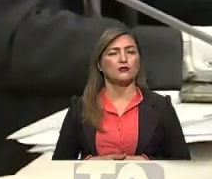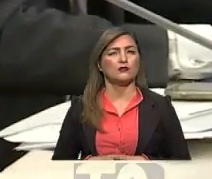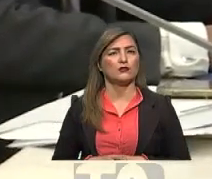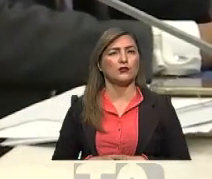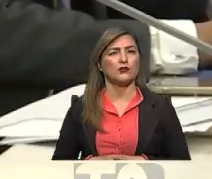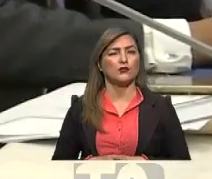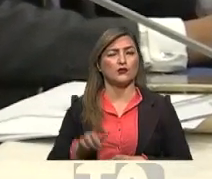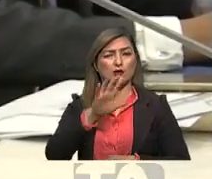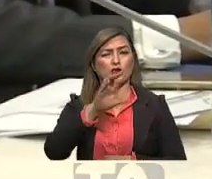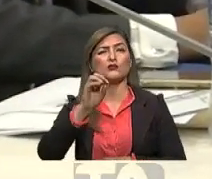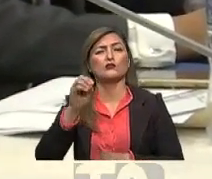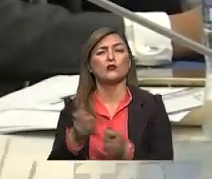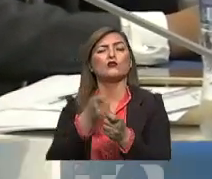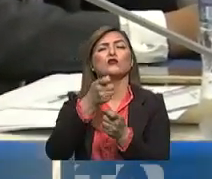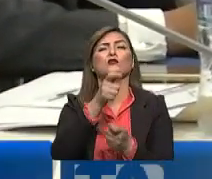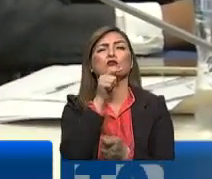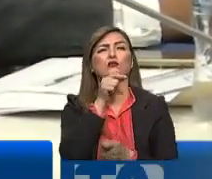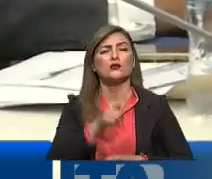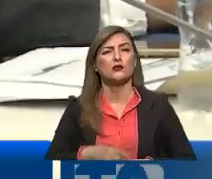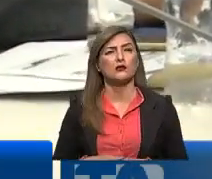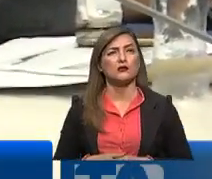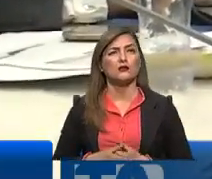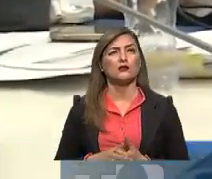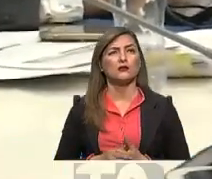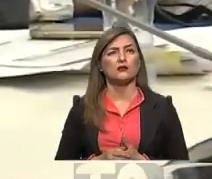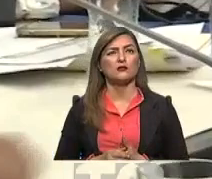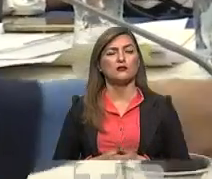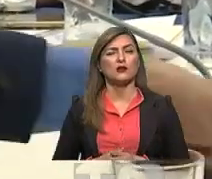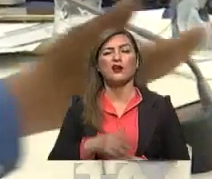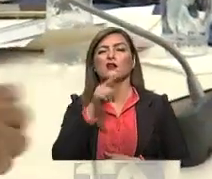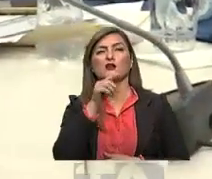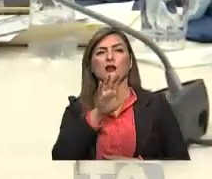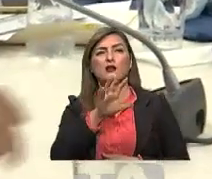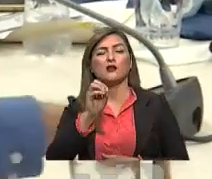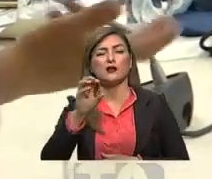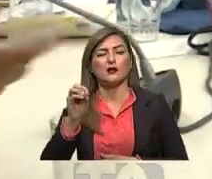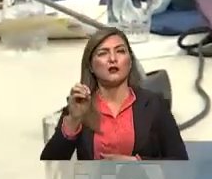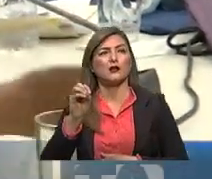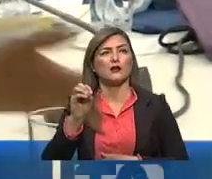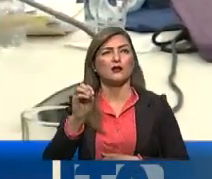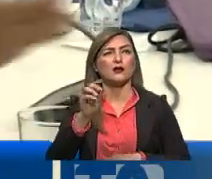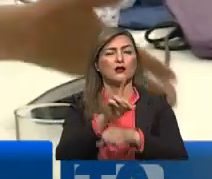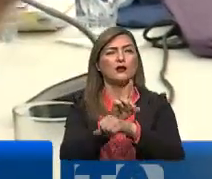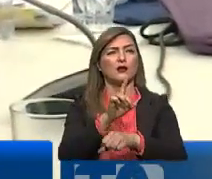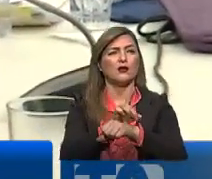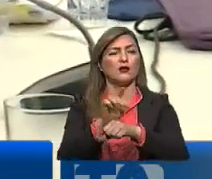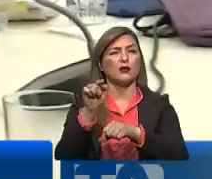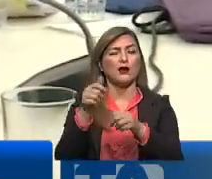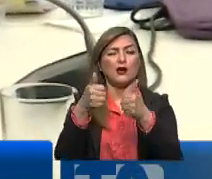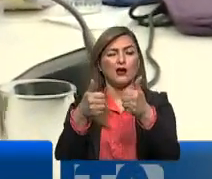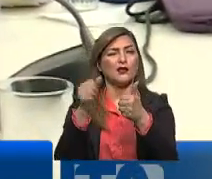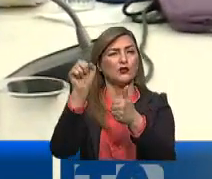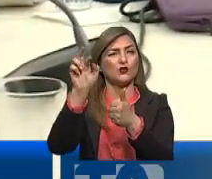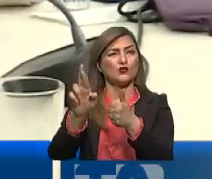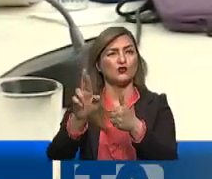Usted comprometió los 500, ¿a quién le comprometió los $500? ¿Cómo? ¿A quién? Al doctor Ustuño, pues es el candidato en el